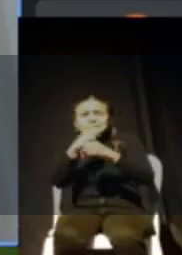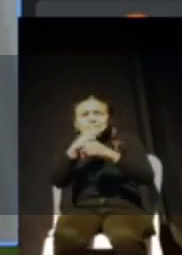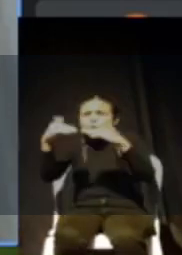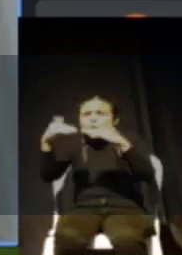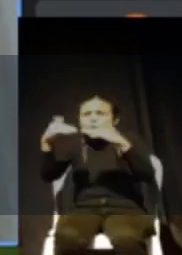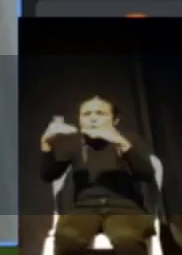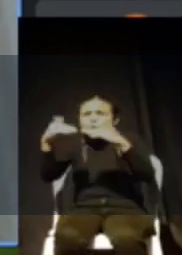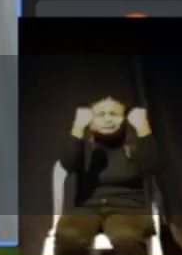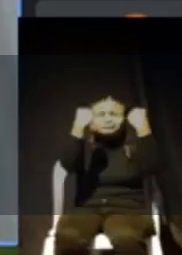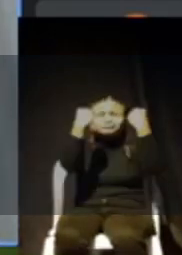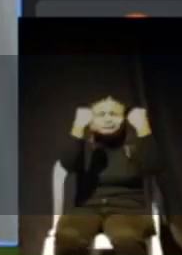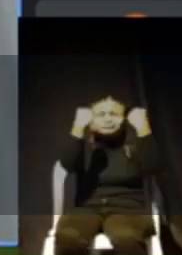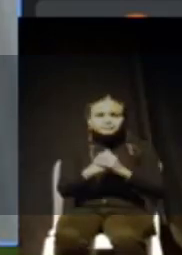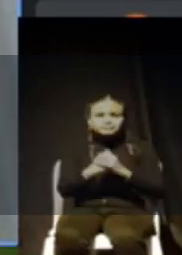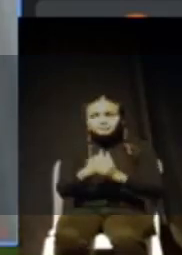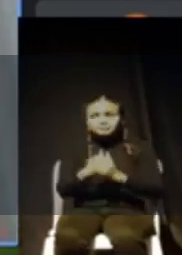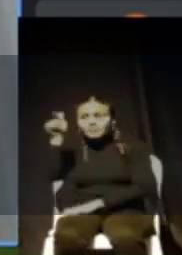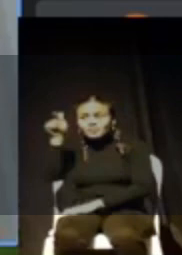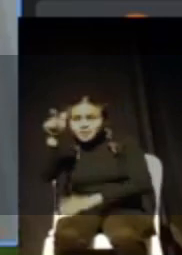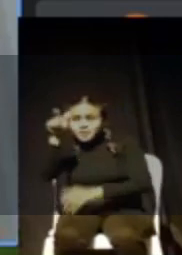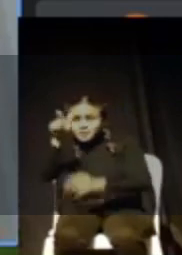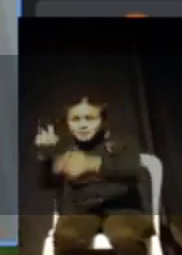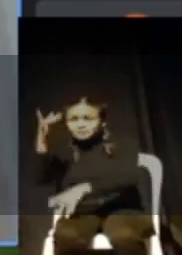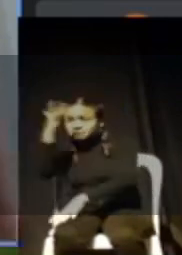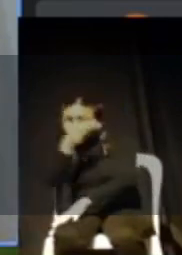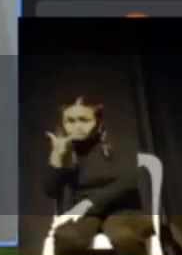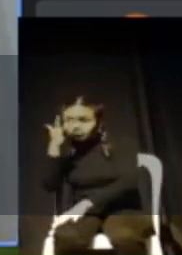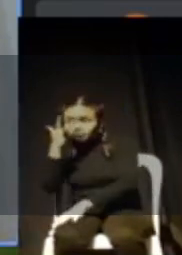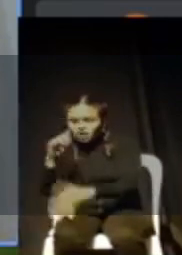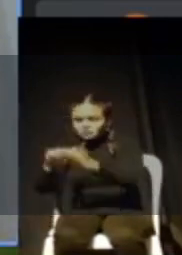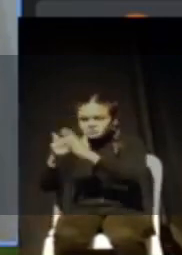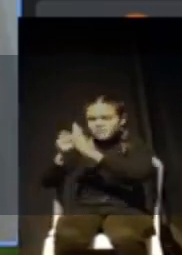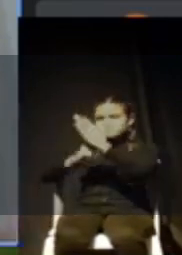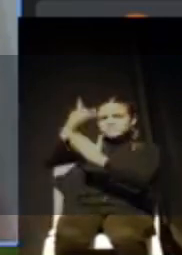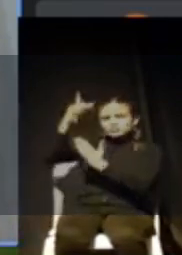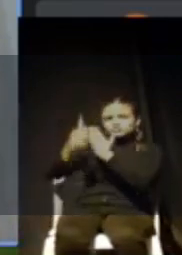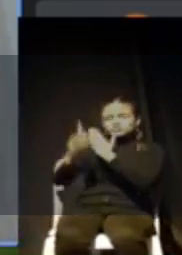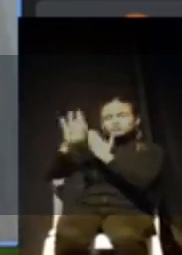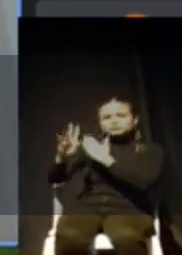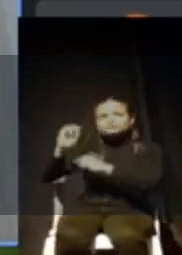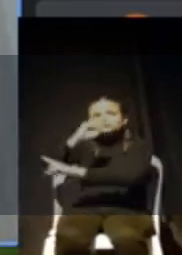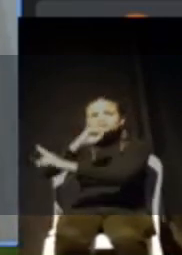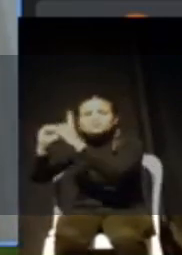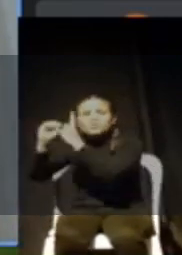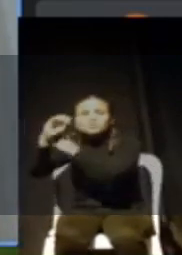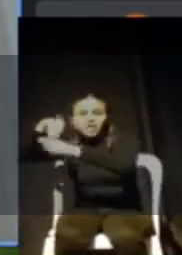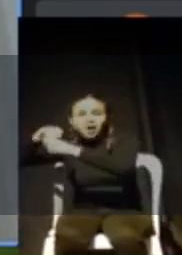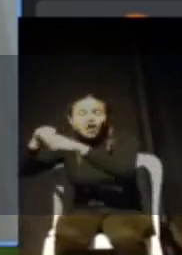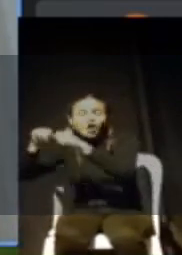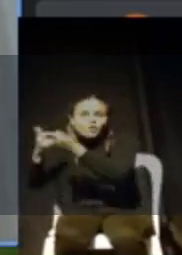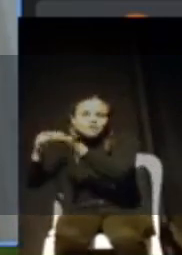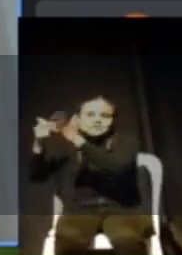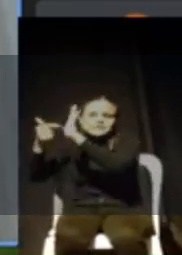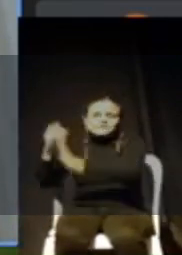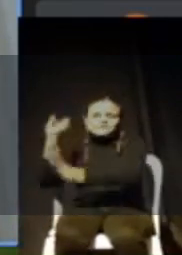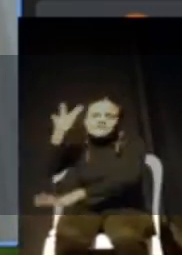educación afro porta una idea de proyecto de sociedad, por ejemplo, afropacífica.